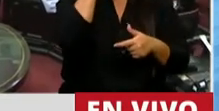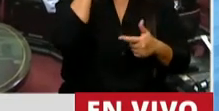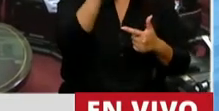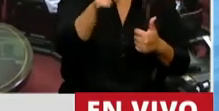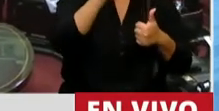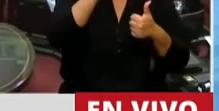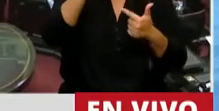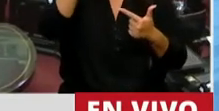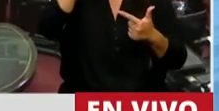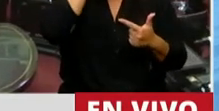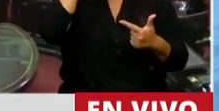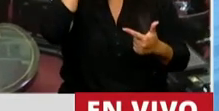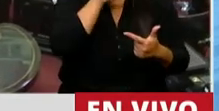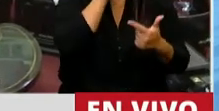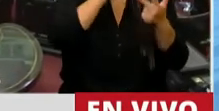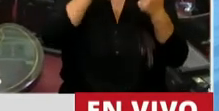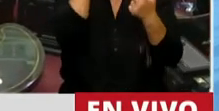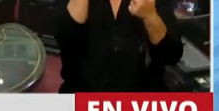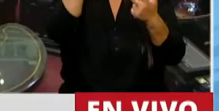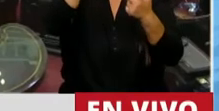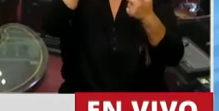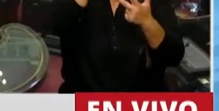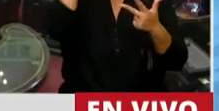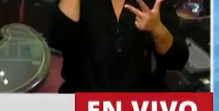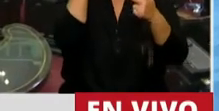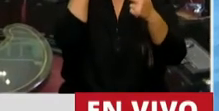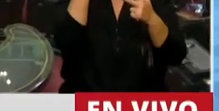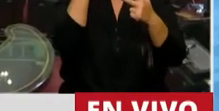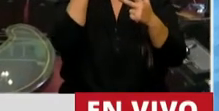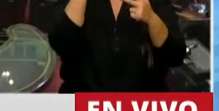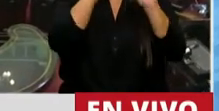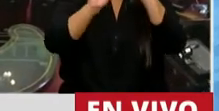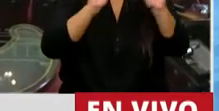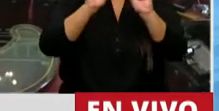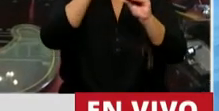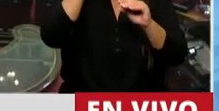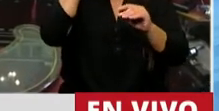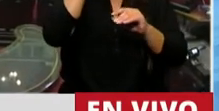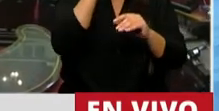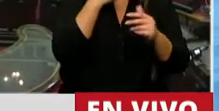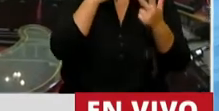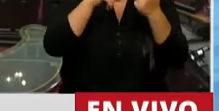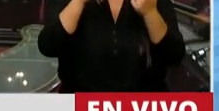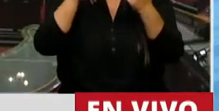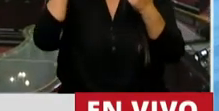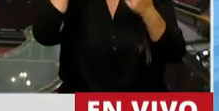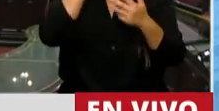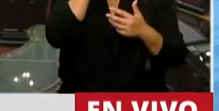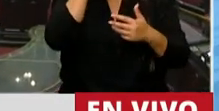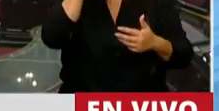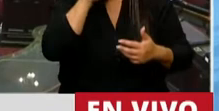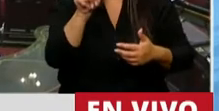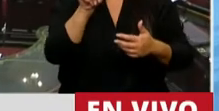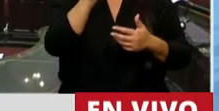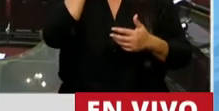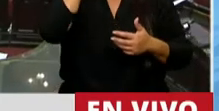mismo CONICET, al Banco Nacional de Datos Genéticos, tenemos al Instituto Geográfico Nacional, al INTA, al